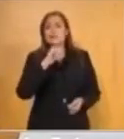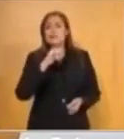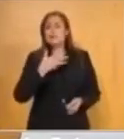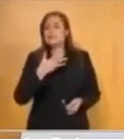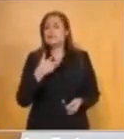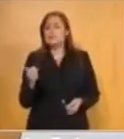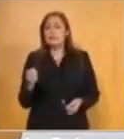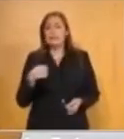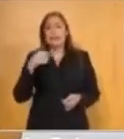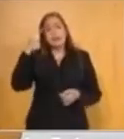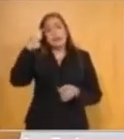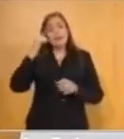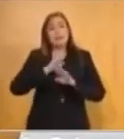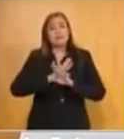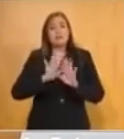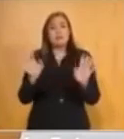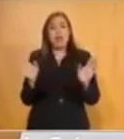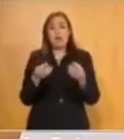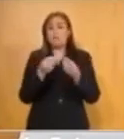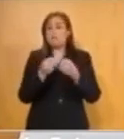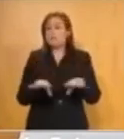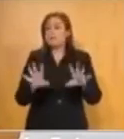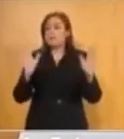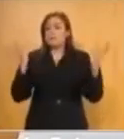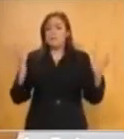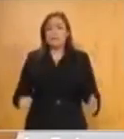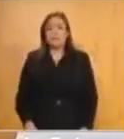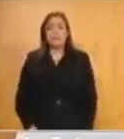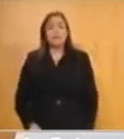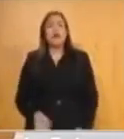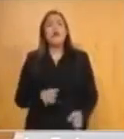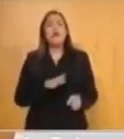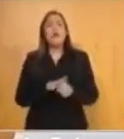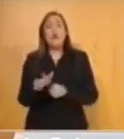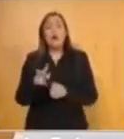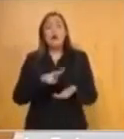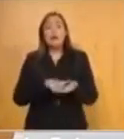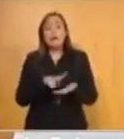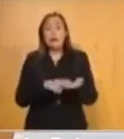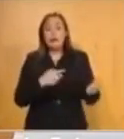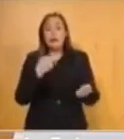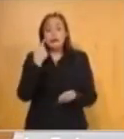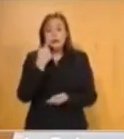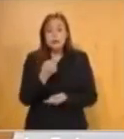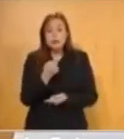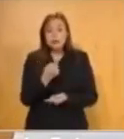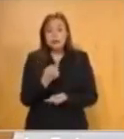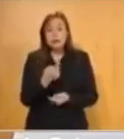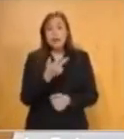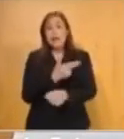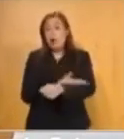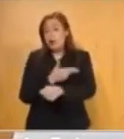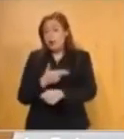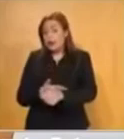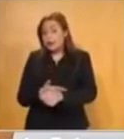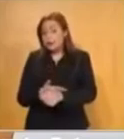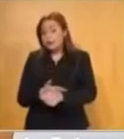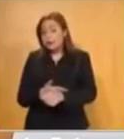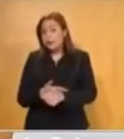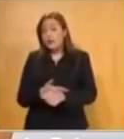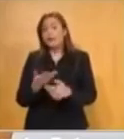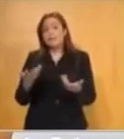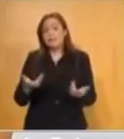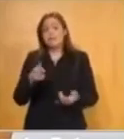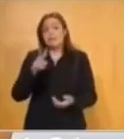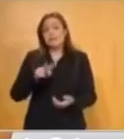pensaba que ya la había perdido completamente y se la regresan. ¿Qué valor social es ese? Well, if you said honesty, that's right, es la